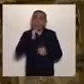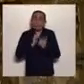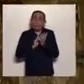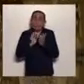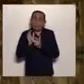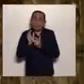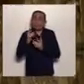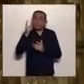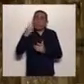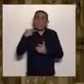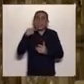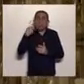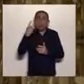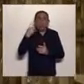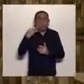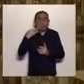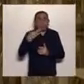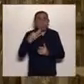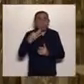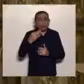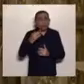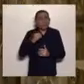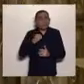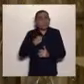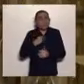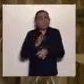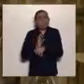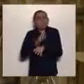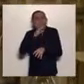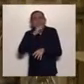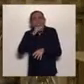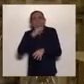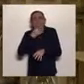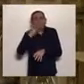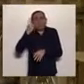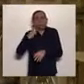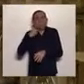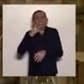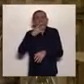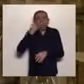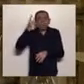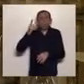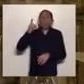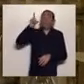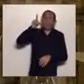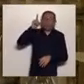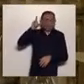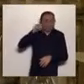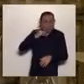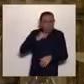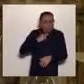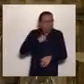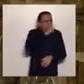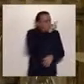Señor Jesús, Hijo único, Santo Cordero de Dios. Tú que quitas